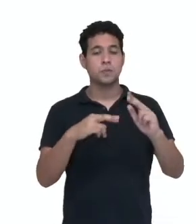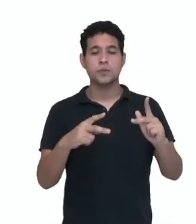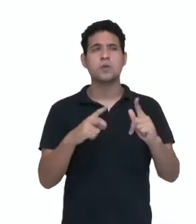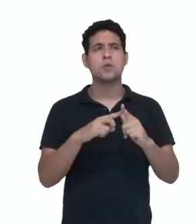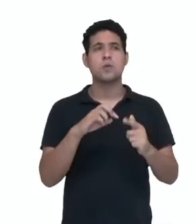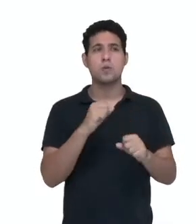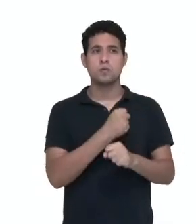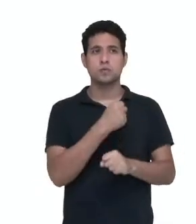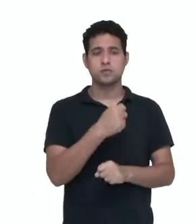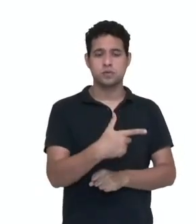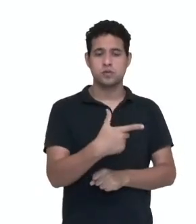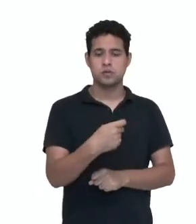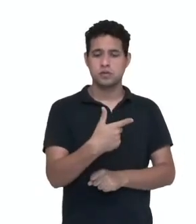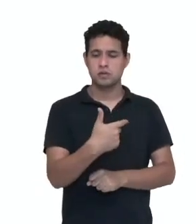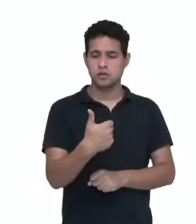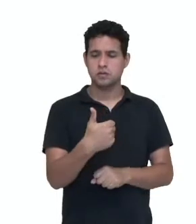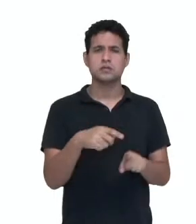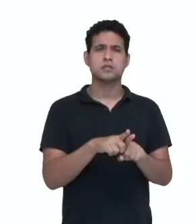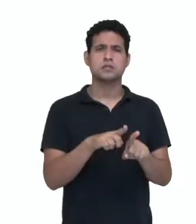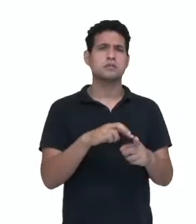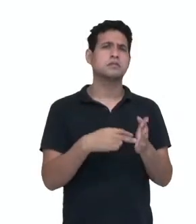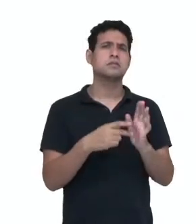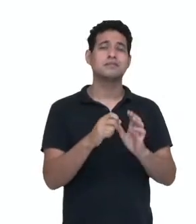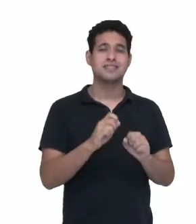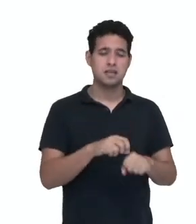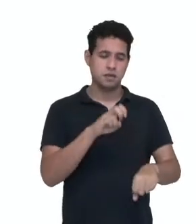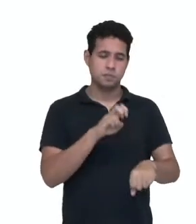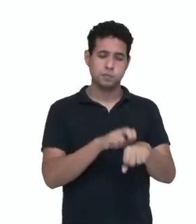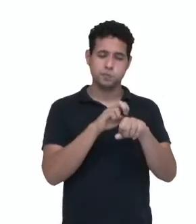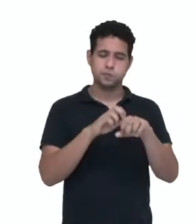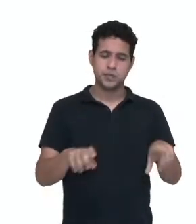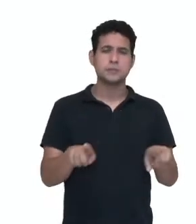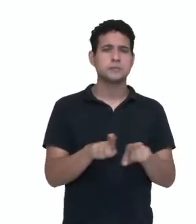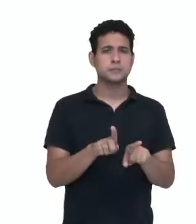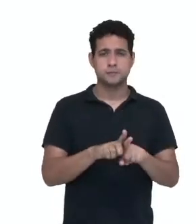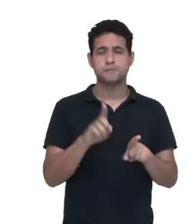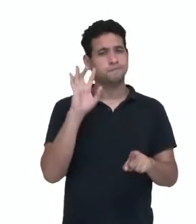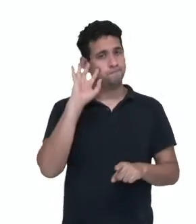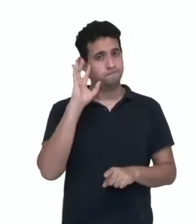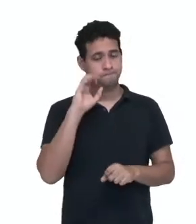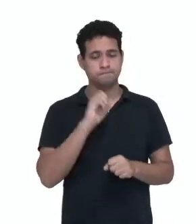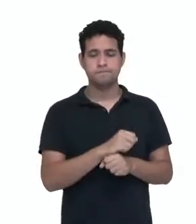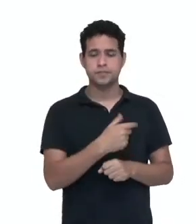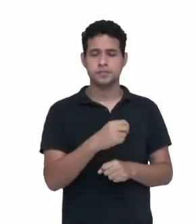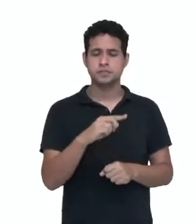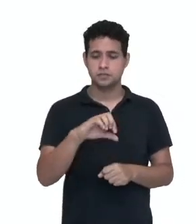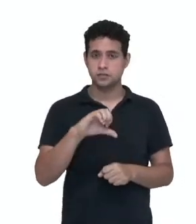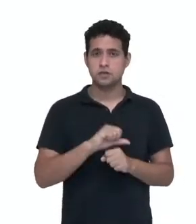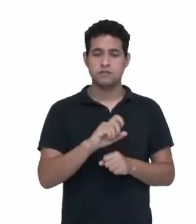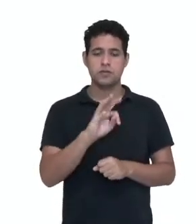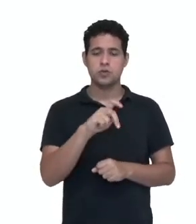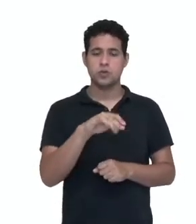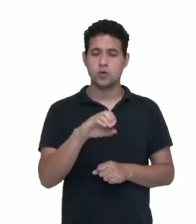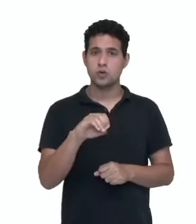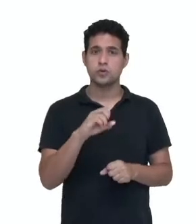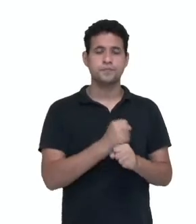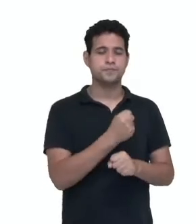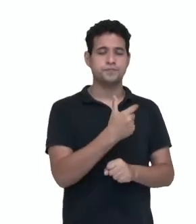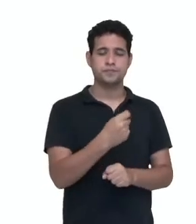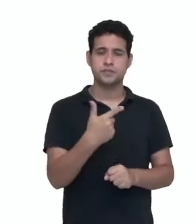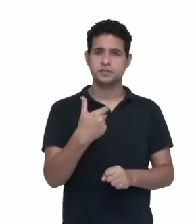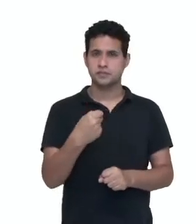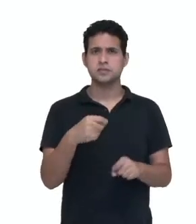a 2021 a causa de la pandemia de la COVID-19, Tóquio 2020 fue la segunda